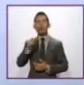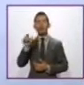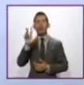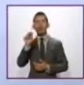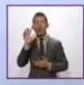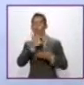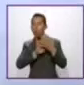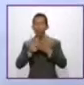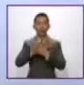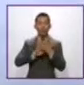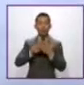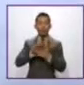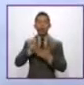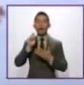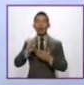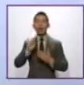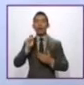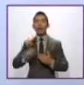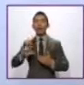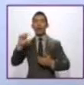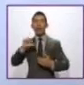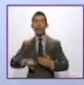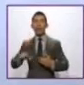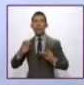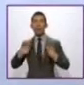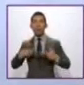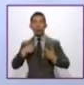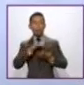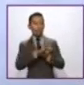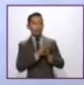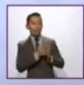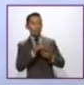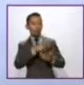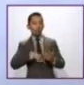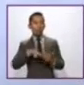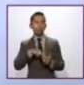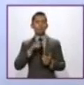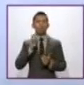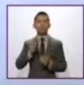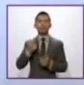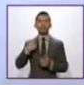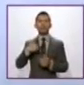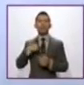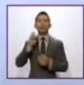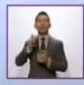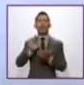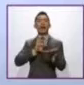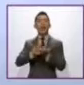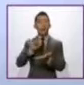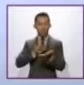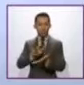confundas con los que hoy hacen una mezcolanza. Mira, quedamos de que te vamos a apoyar,